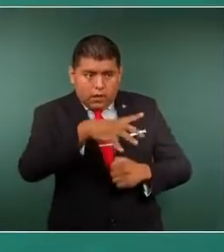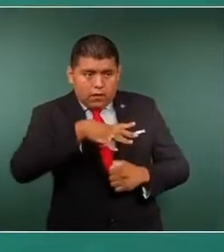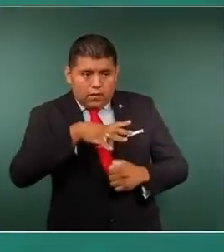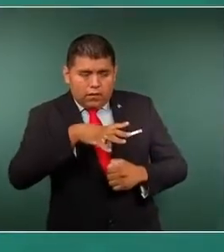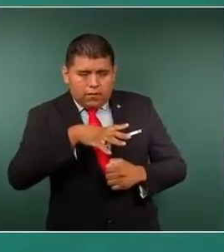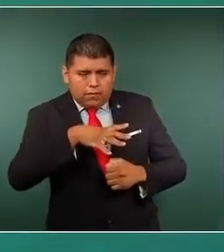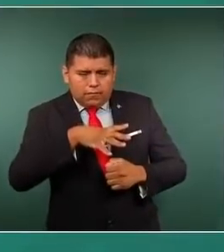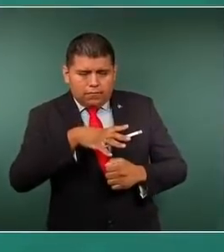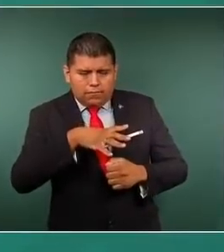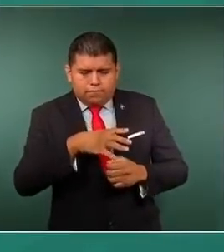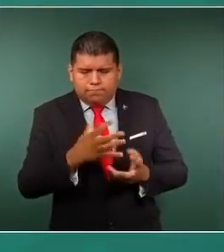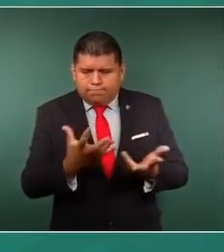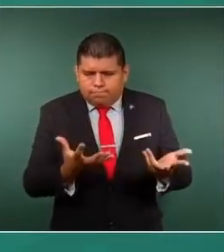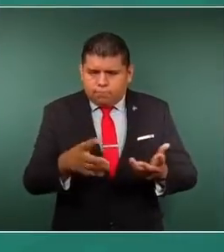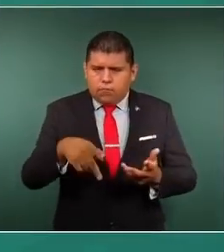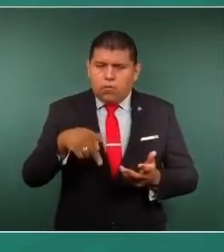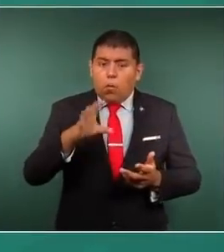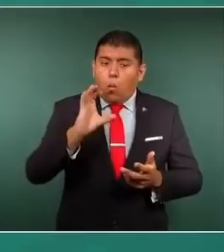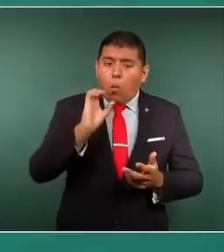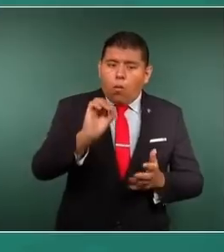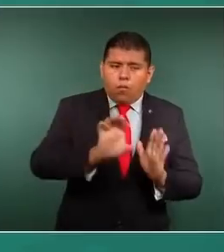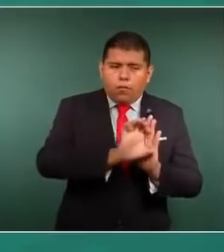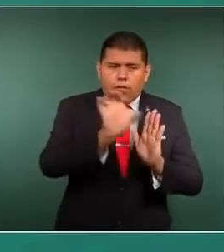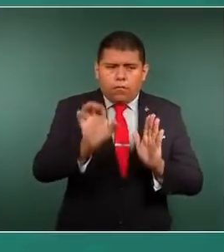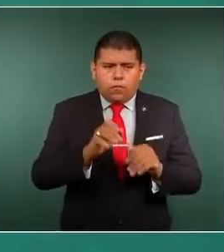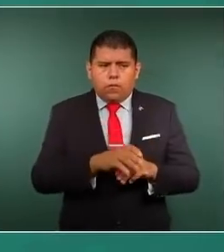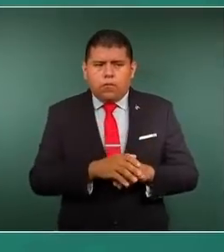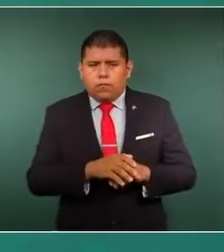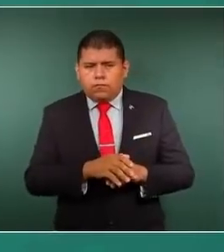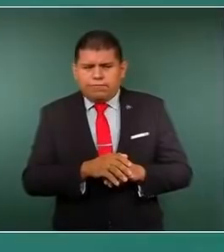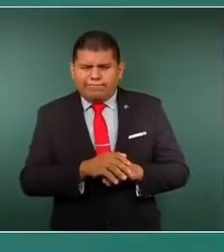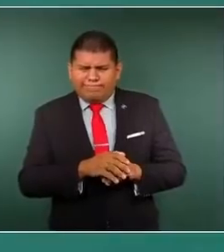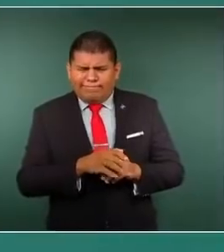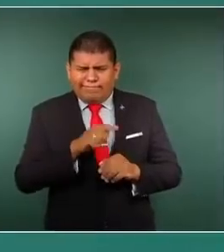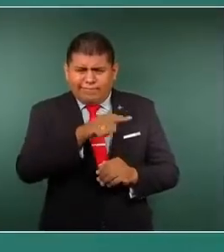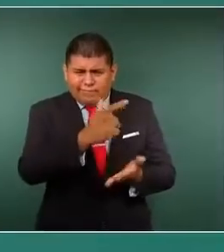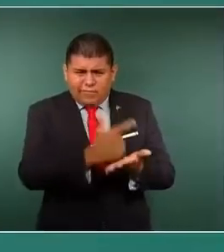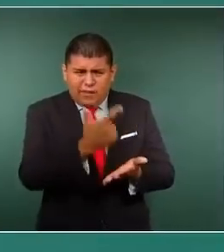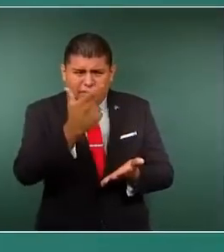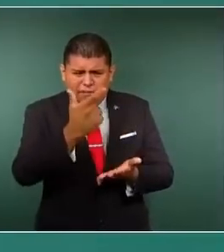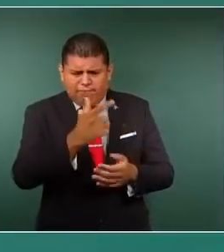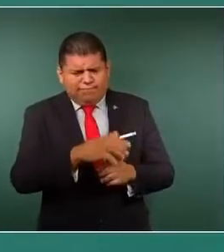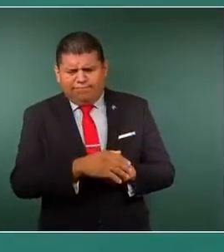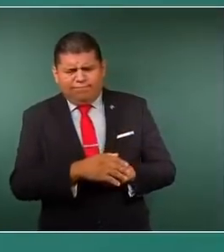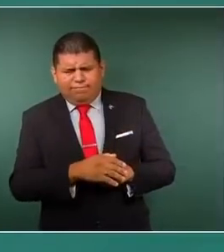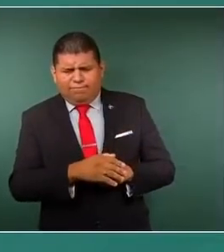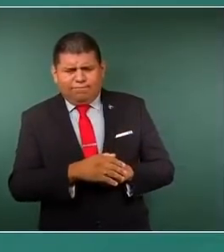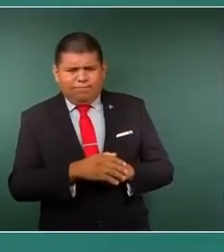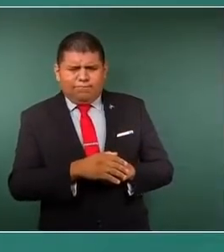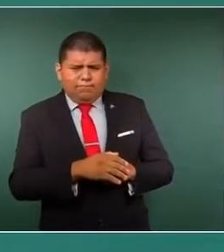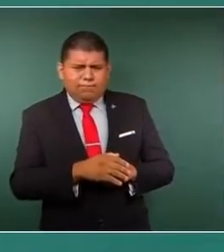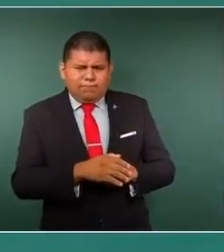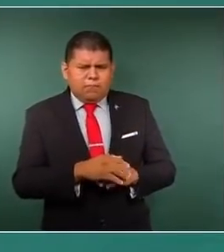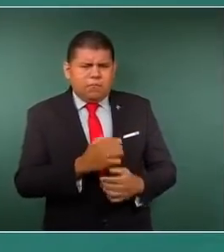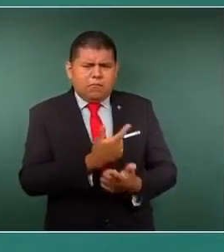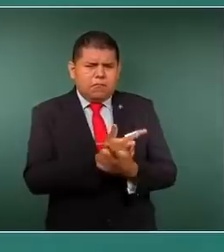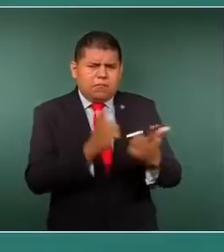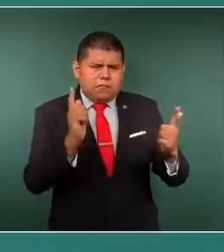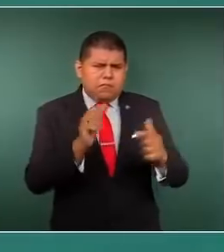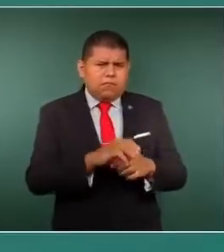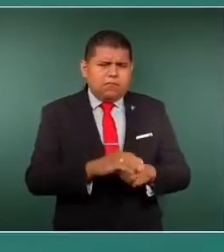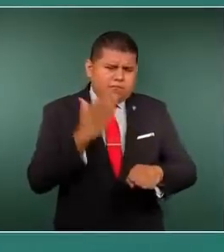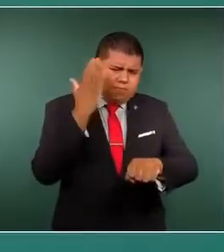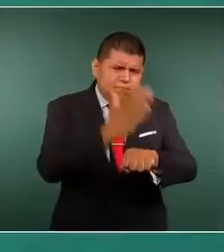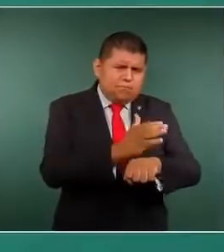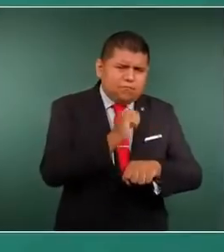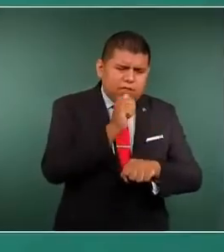quitar delitos por complicidades de autoridades y